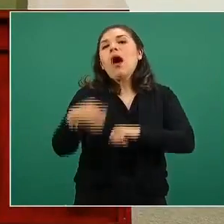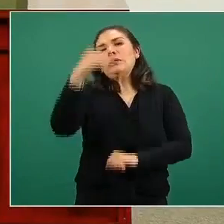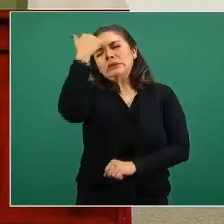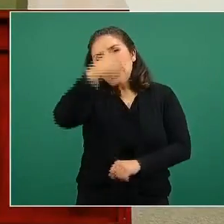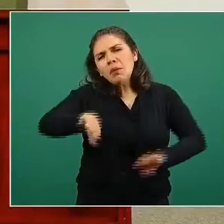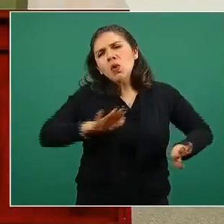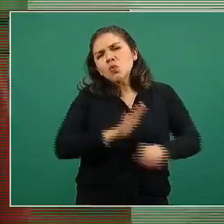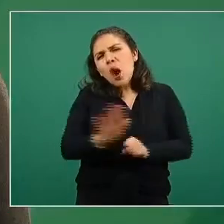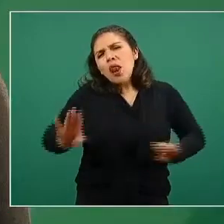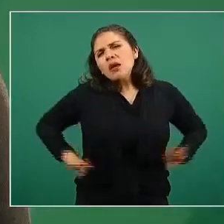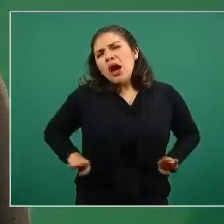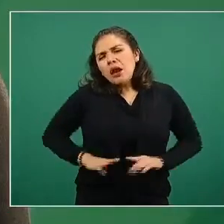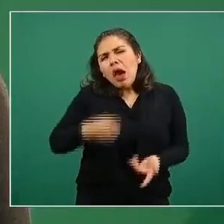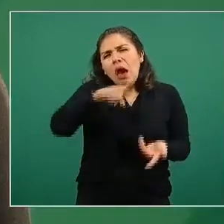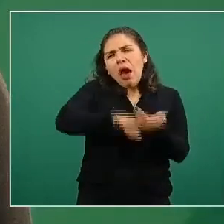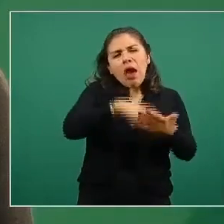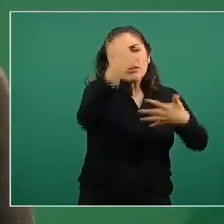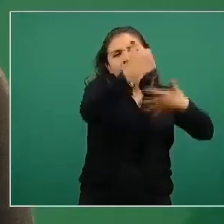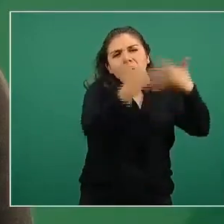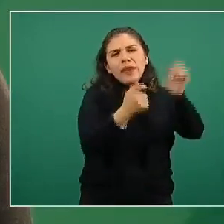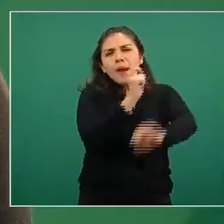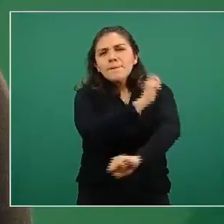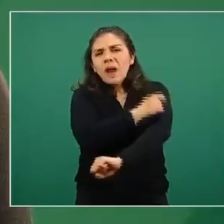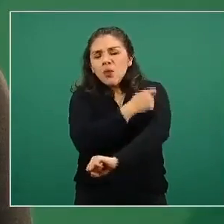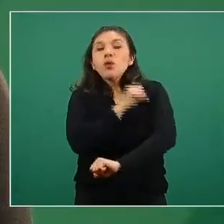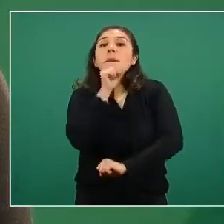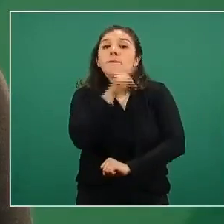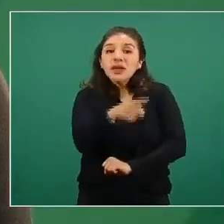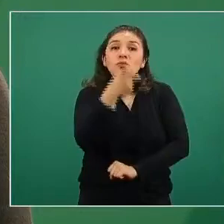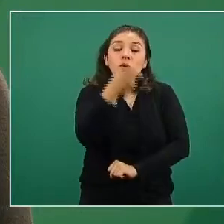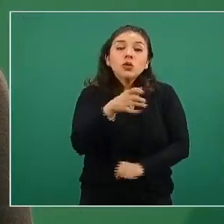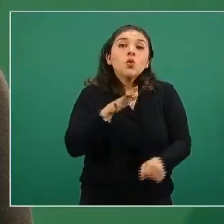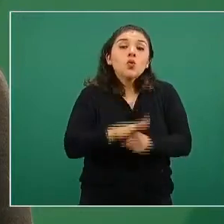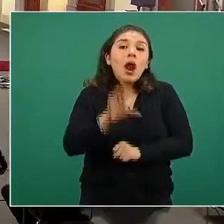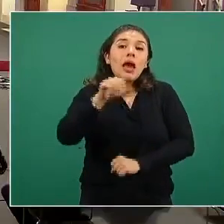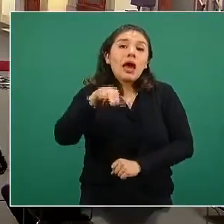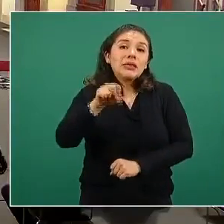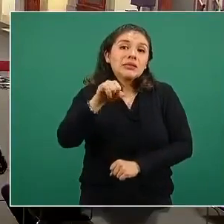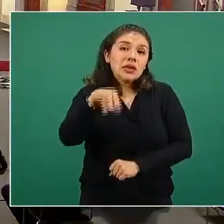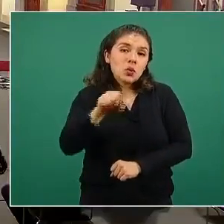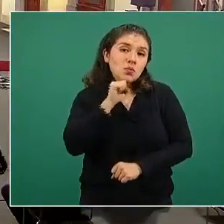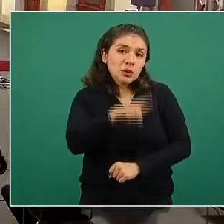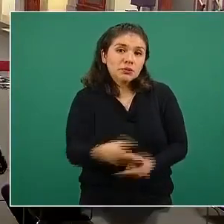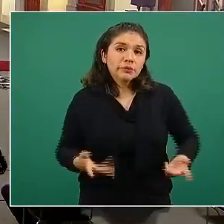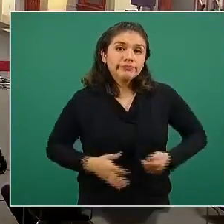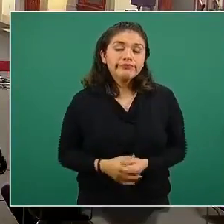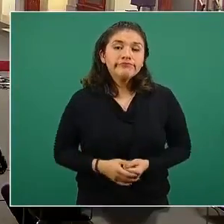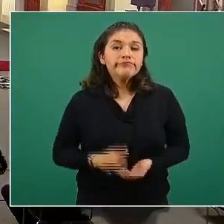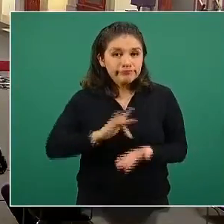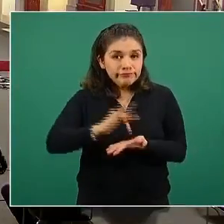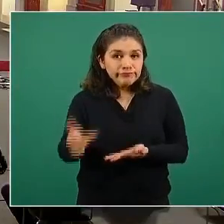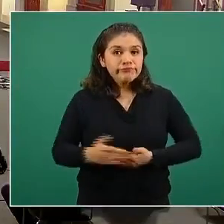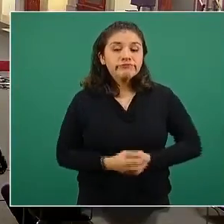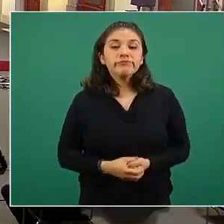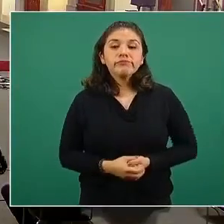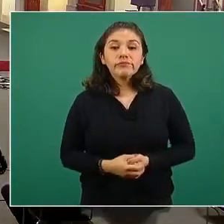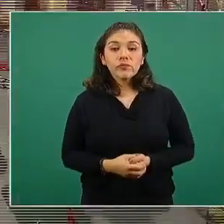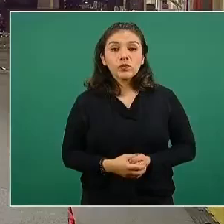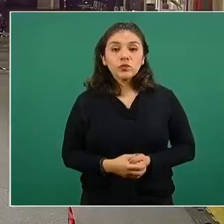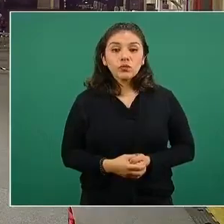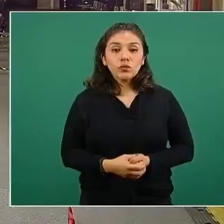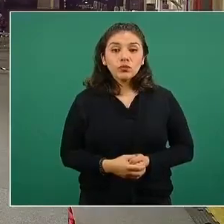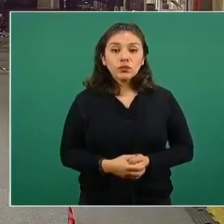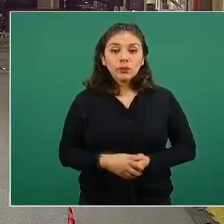las características específicas de cada una de ellas, incluida la que pudiera ser de CanSino. ¿Sí? Gracias. Por favor.